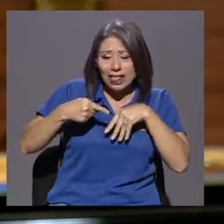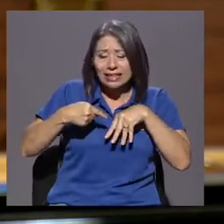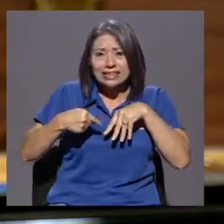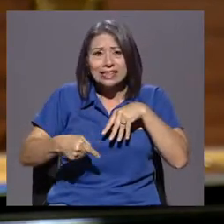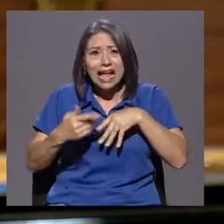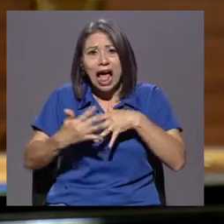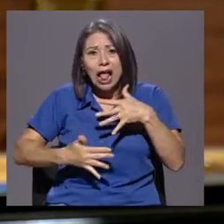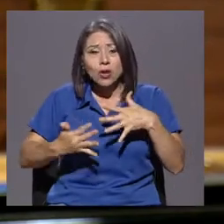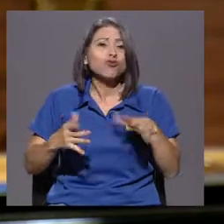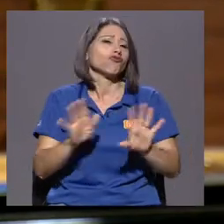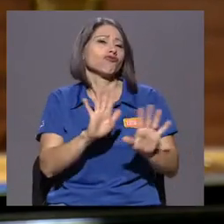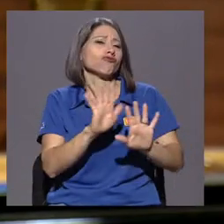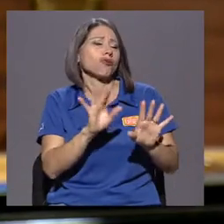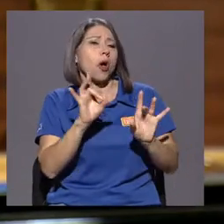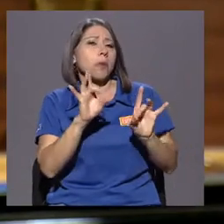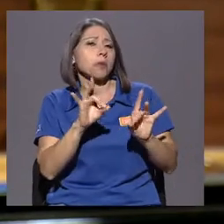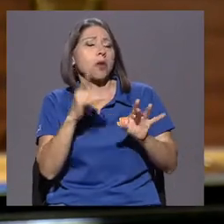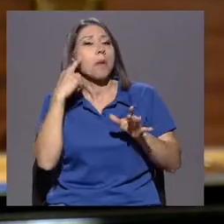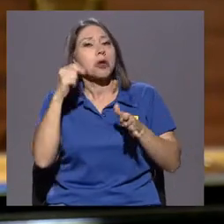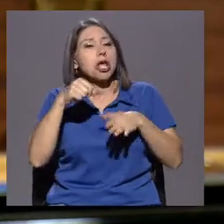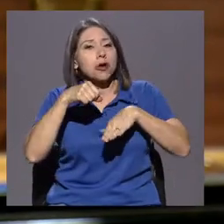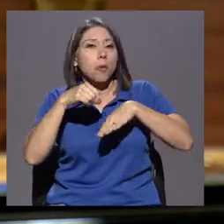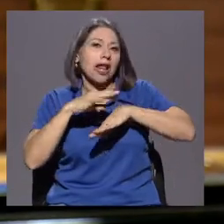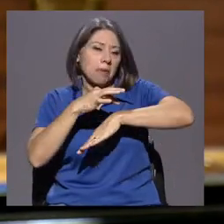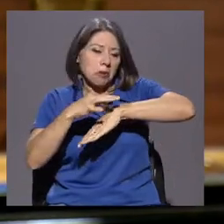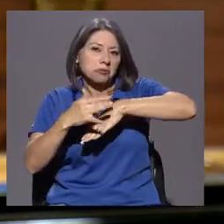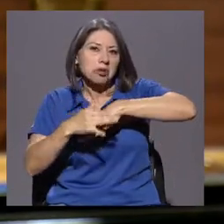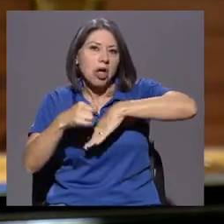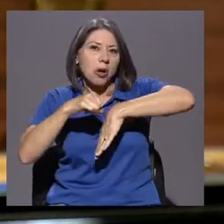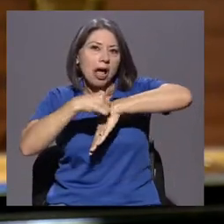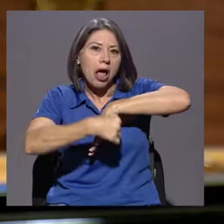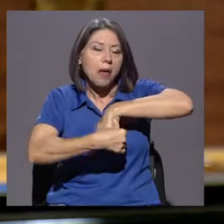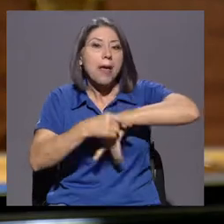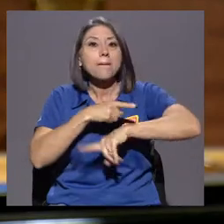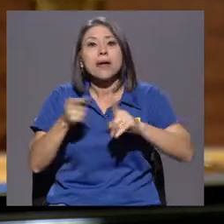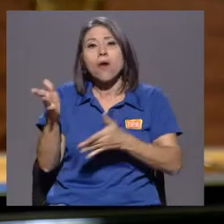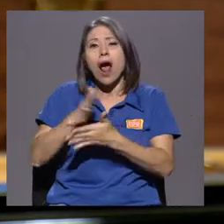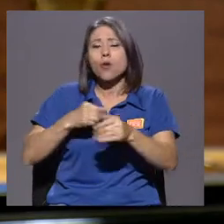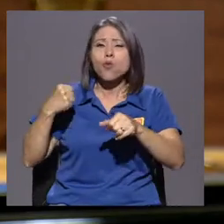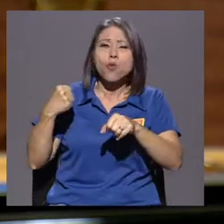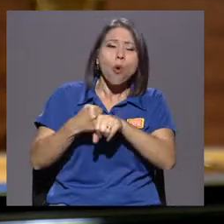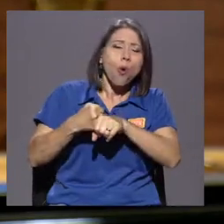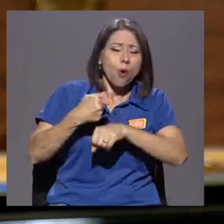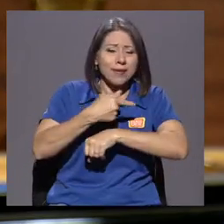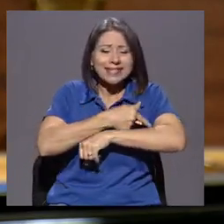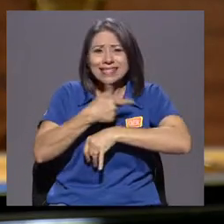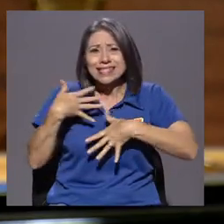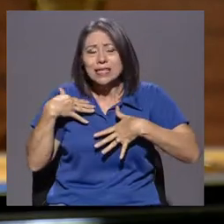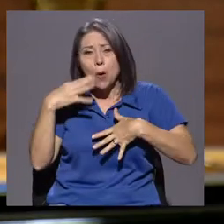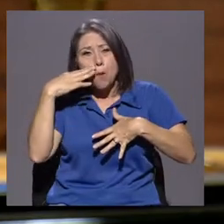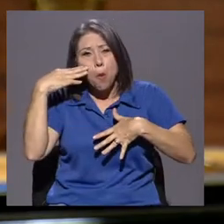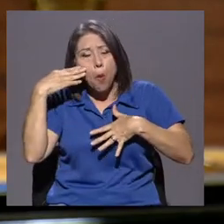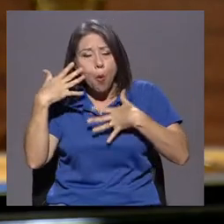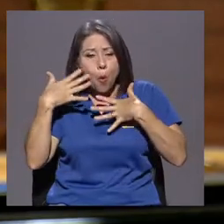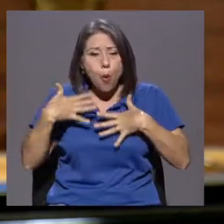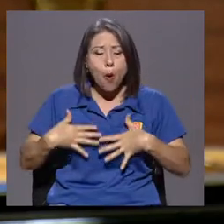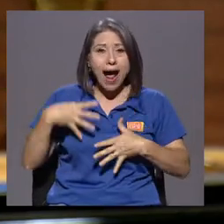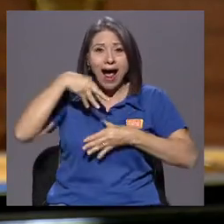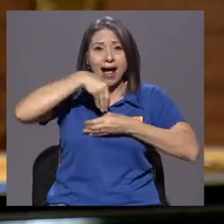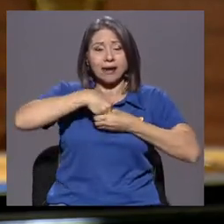malo porque te ponían una curita pero lo que eran golpes contusiones hematomas hemorragias internas